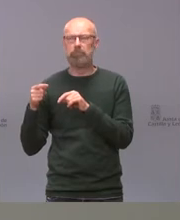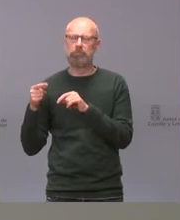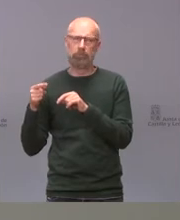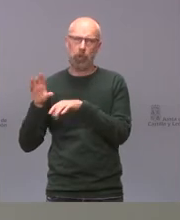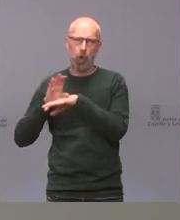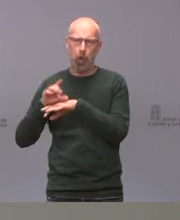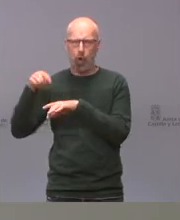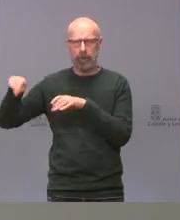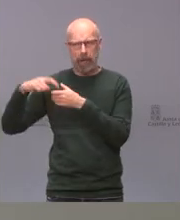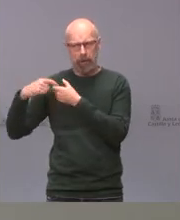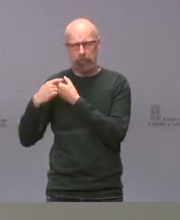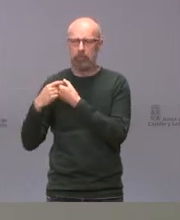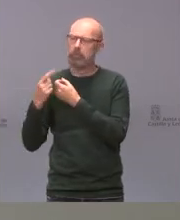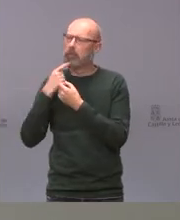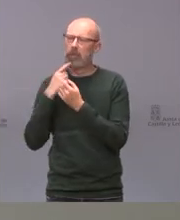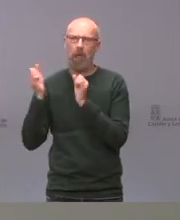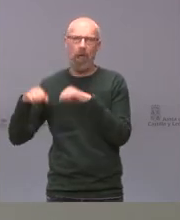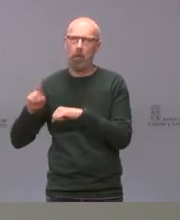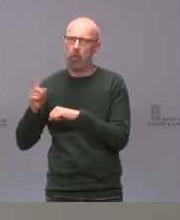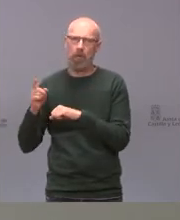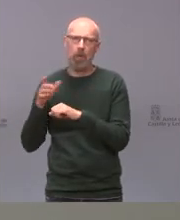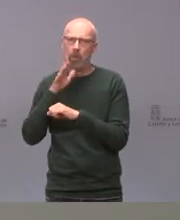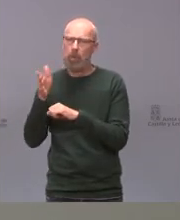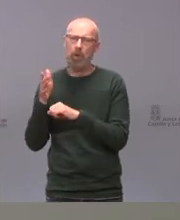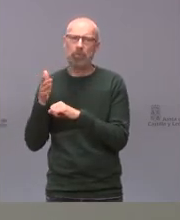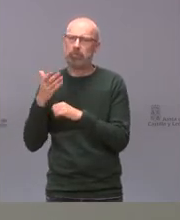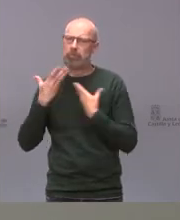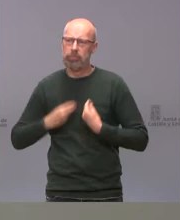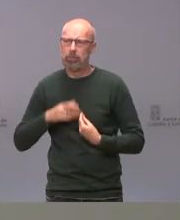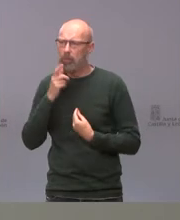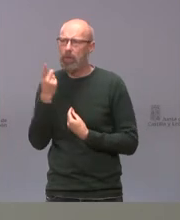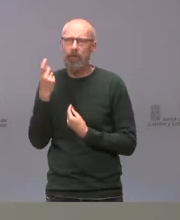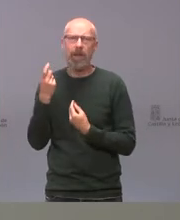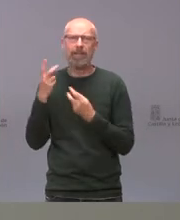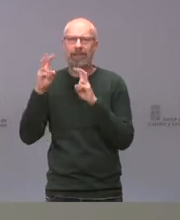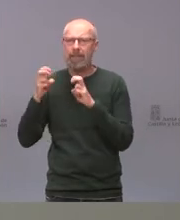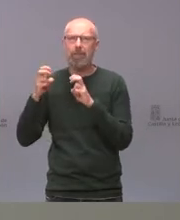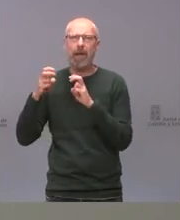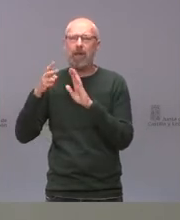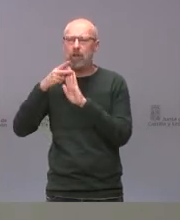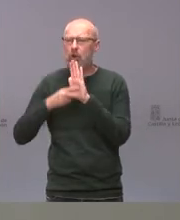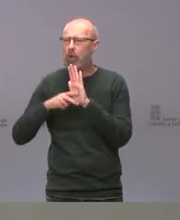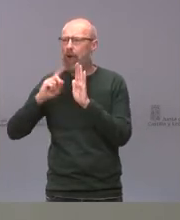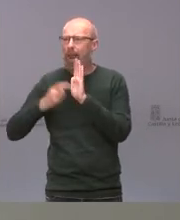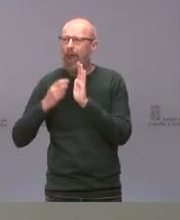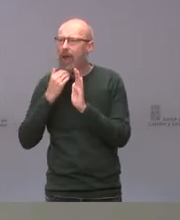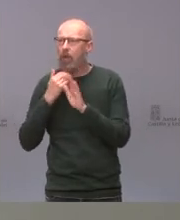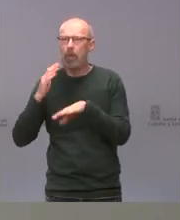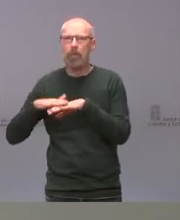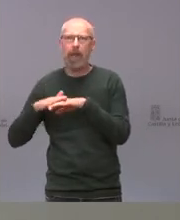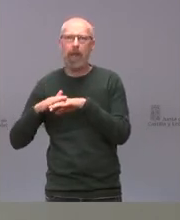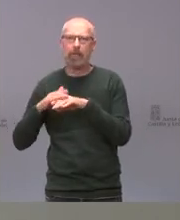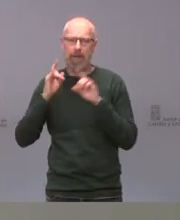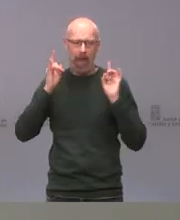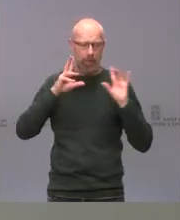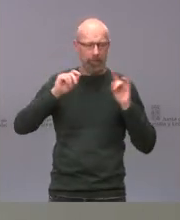consejeros el desacuerdo y la decepción por la falta de herramientas jurídicas suficientes para cuando desapareciera el